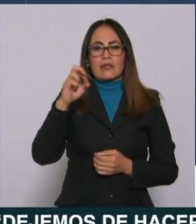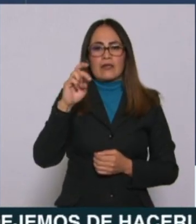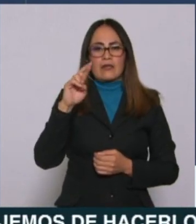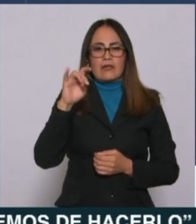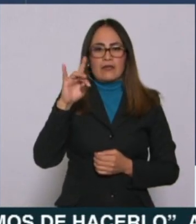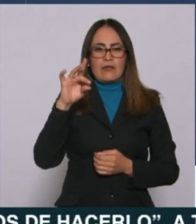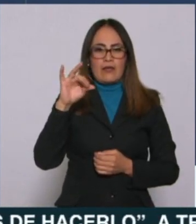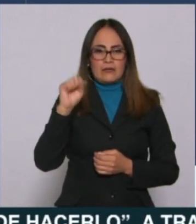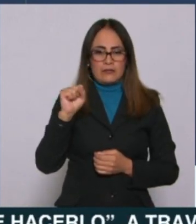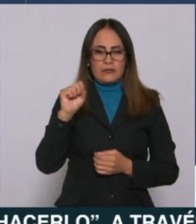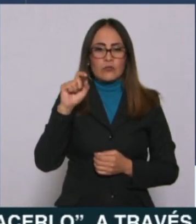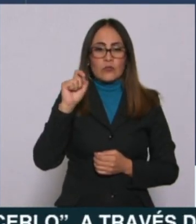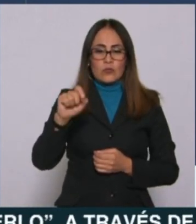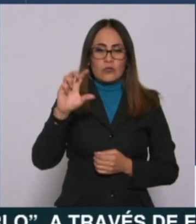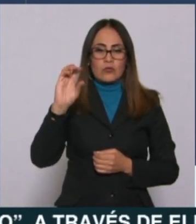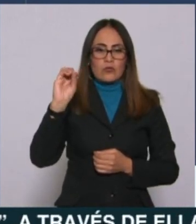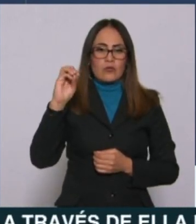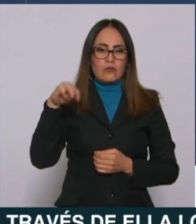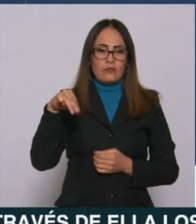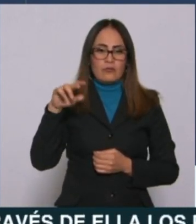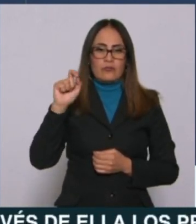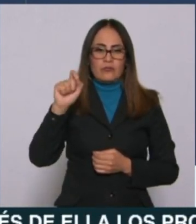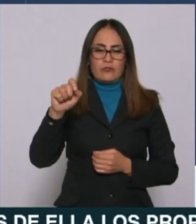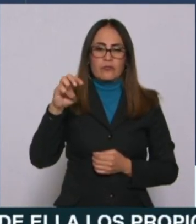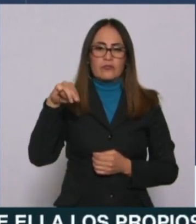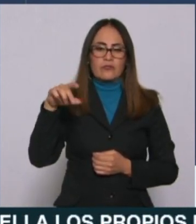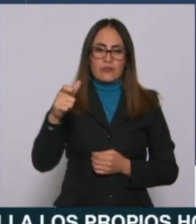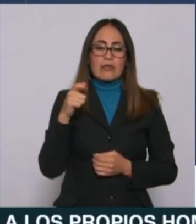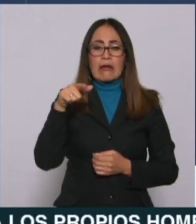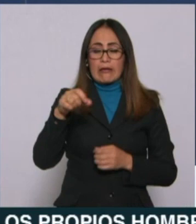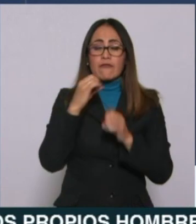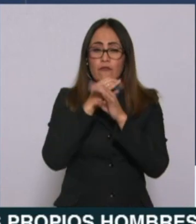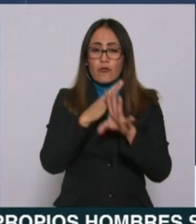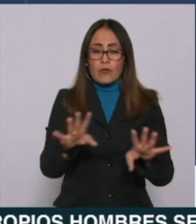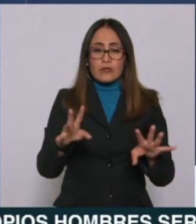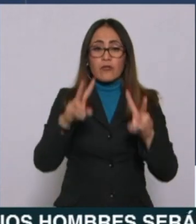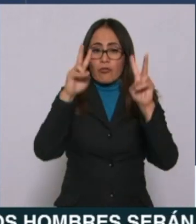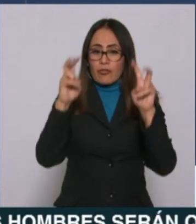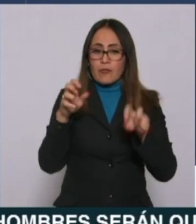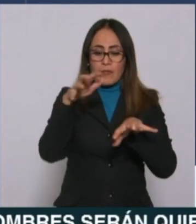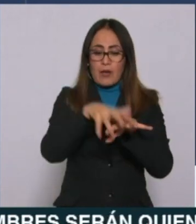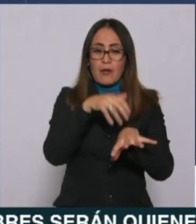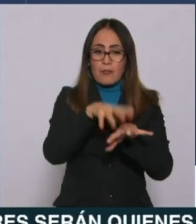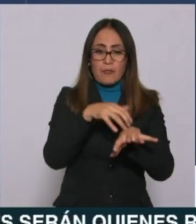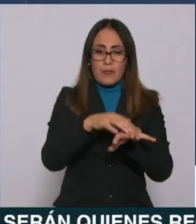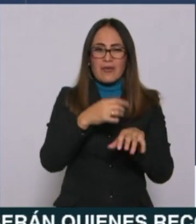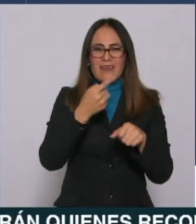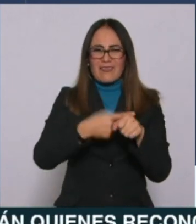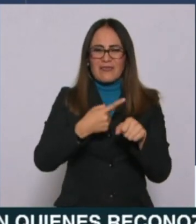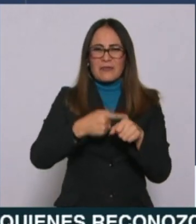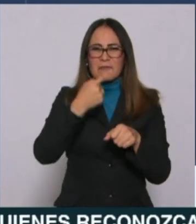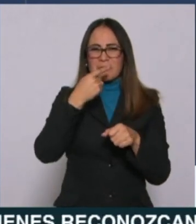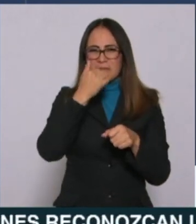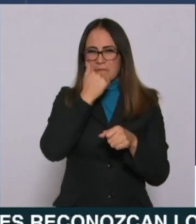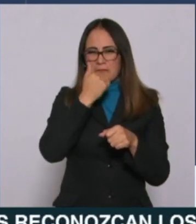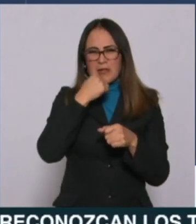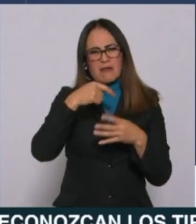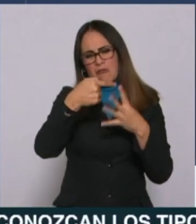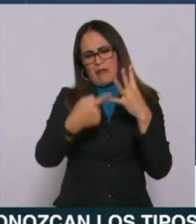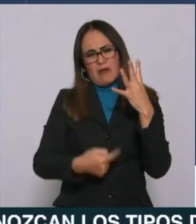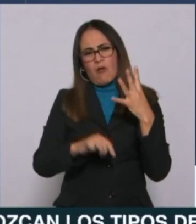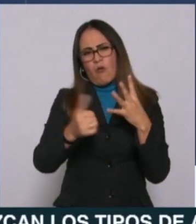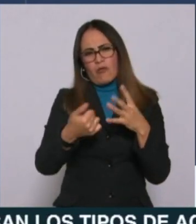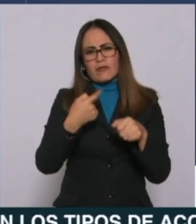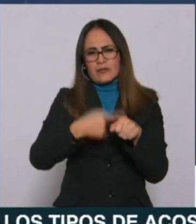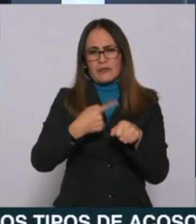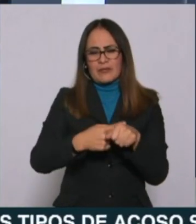heridas.com.mx. Y ahí tendrán mucha información del pie del diabético y otras patologías de heridas crónicas. Perfecto, doctor. Pues